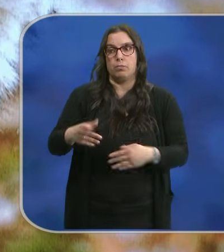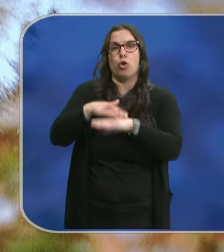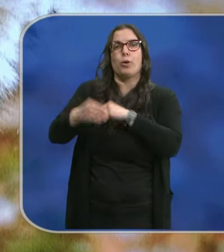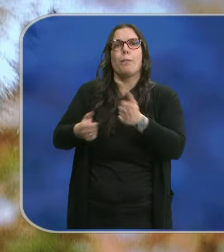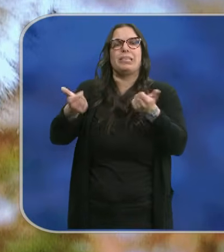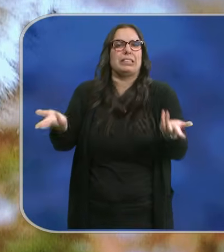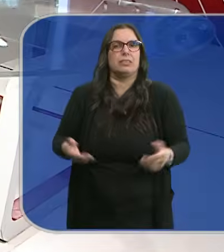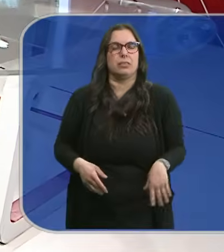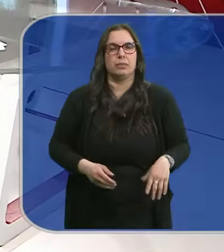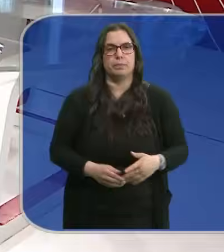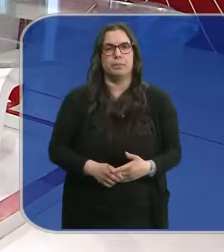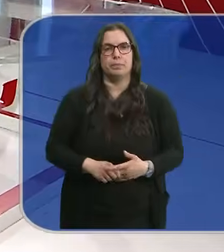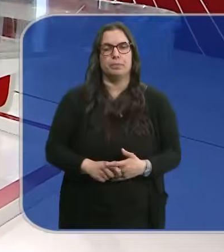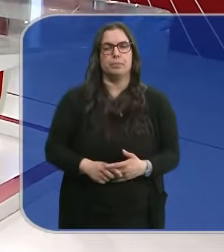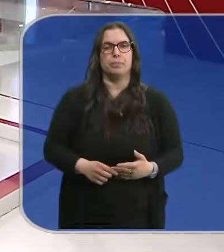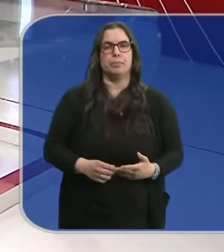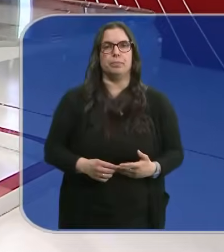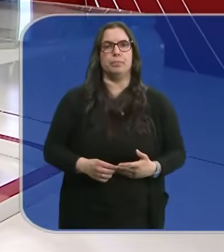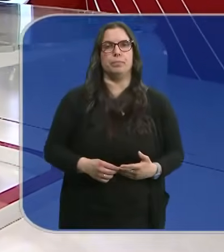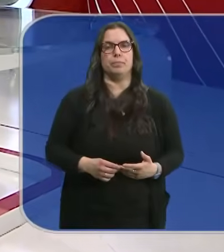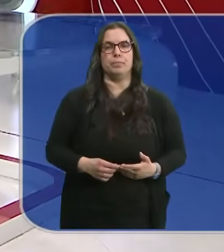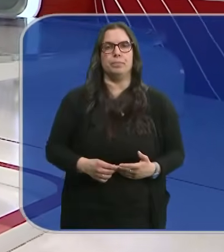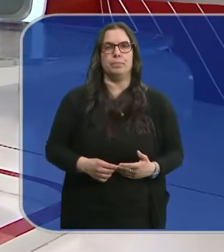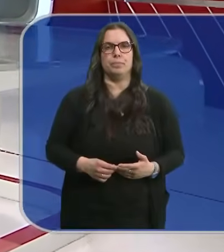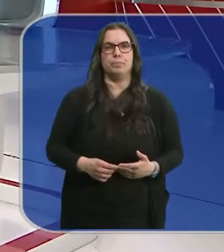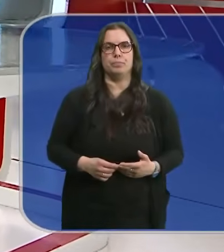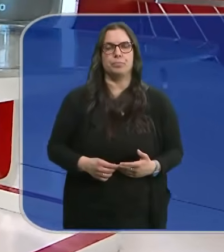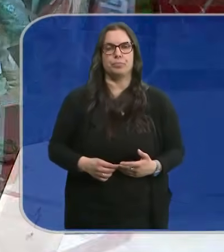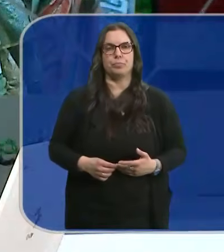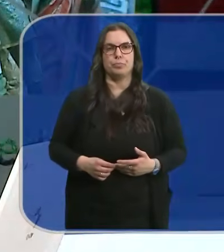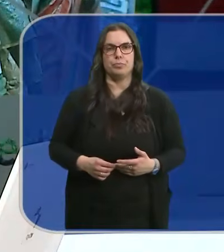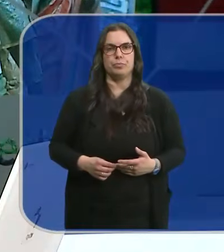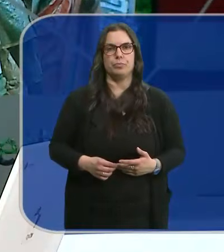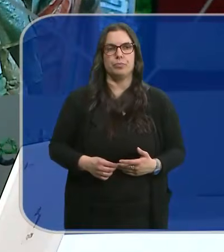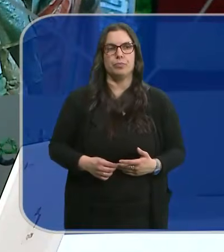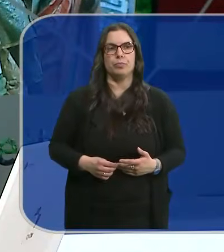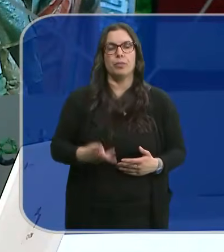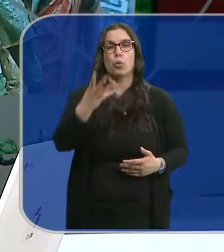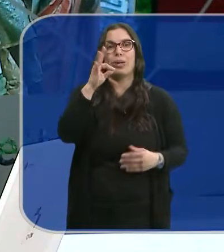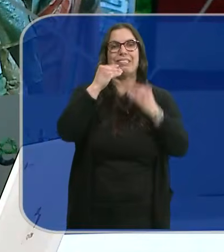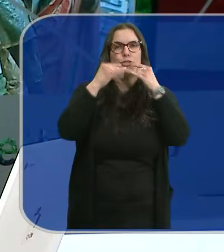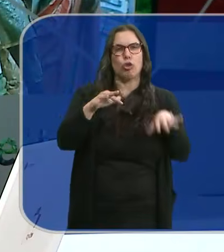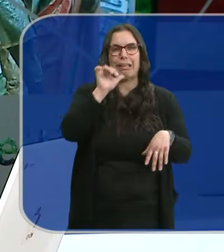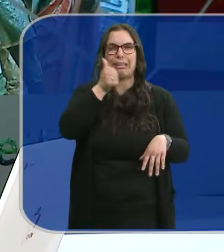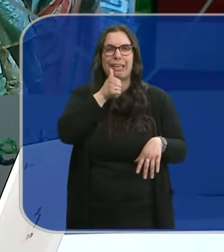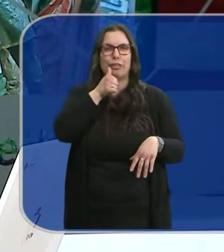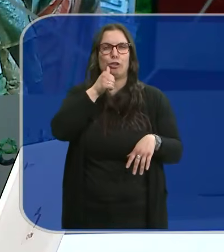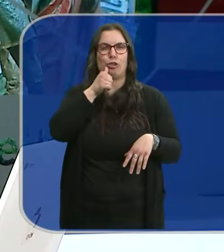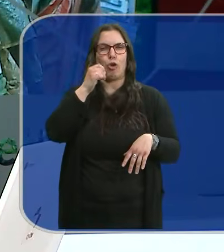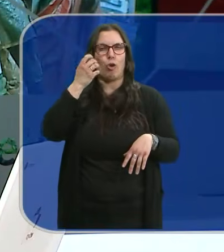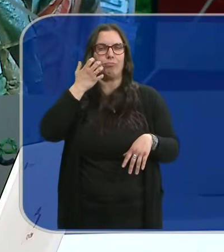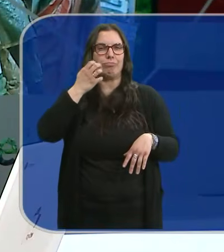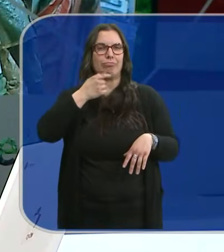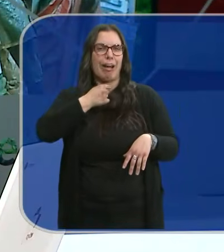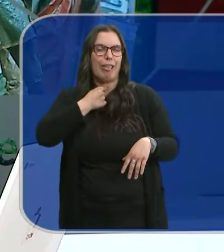parte del Gobierno. 40 historias, secretos, misterios y anécdotas